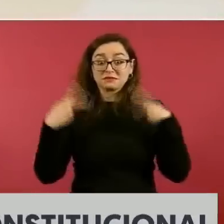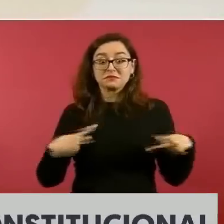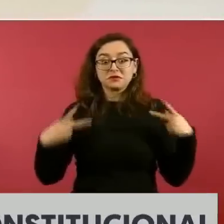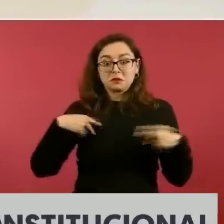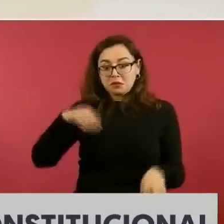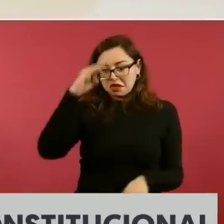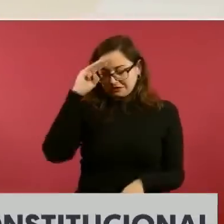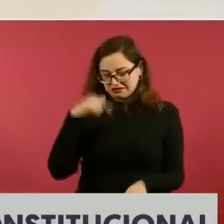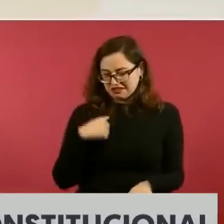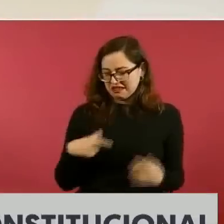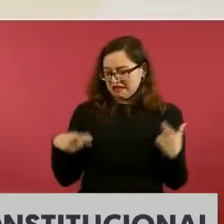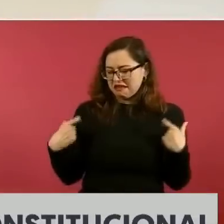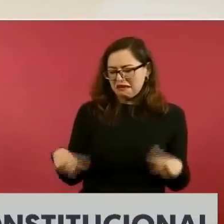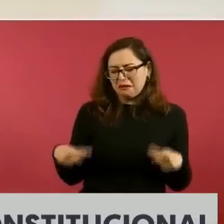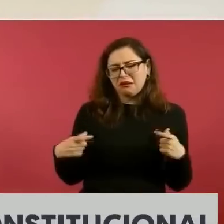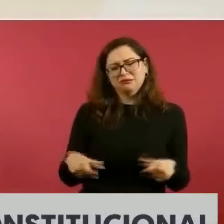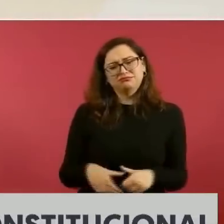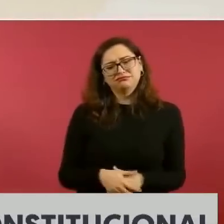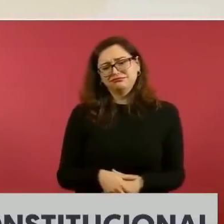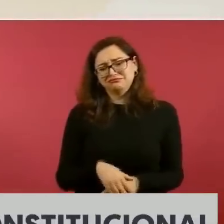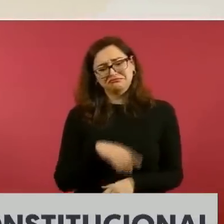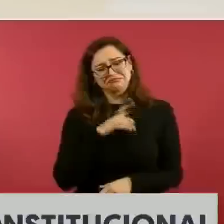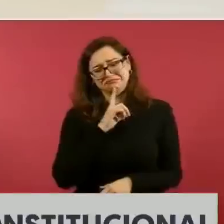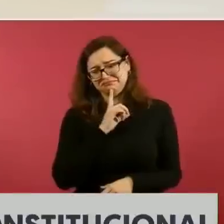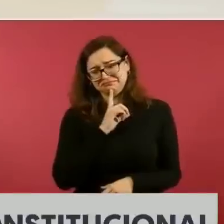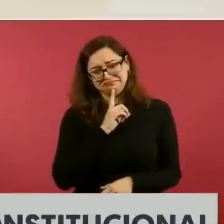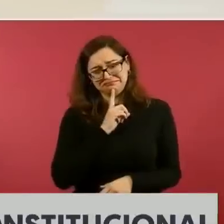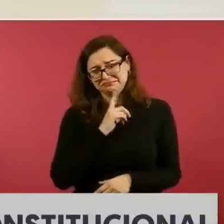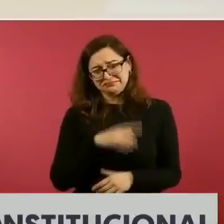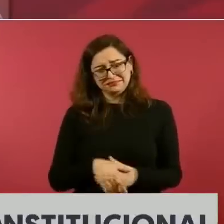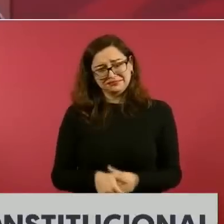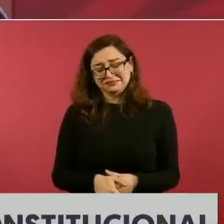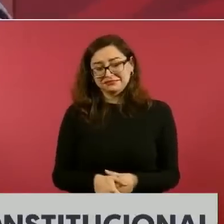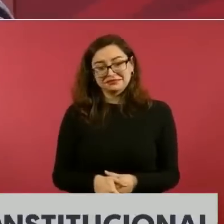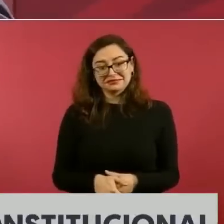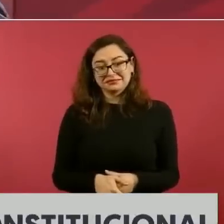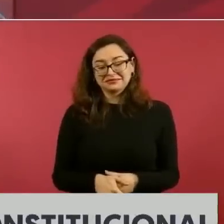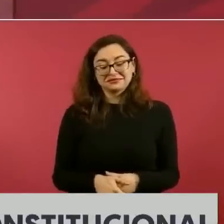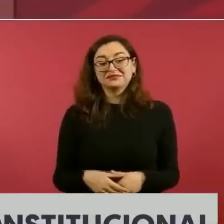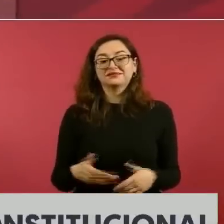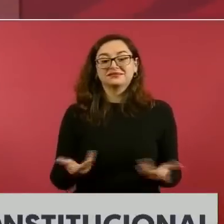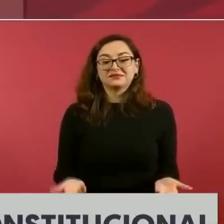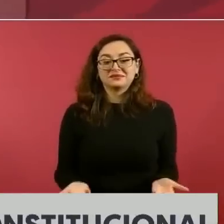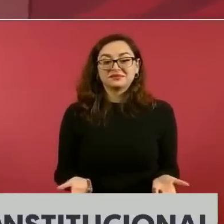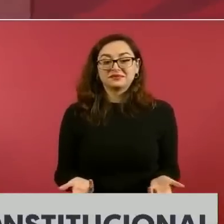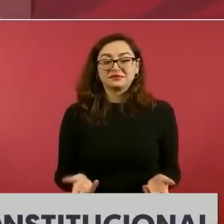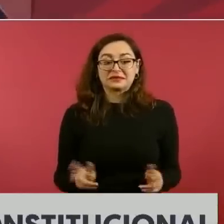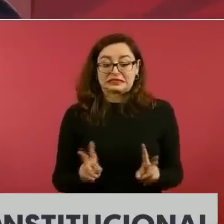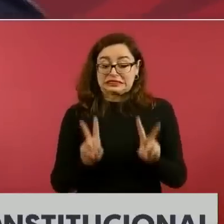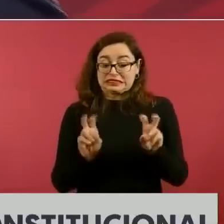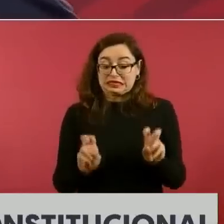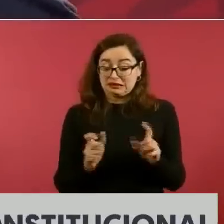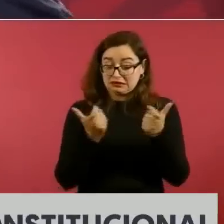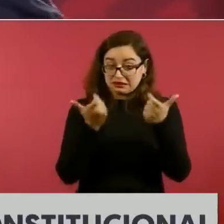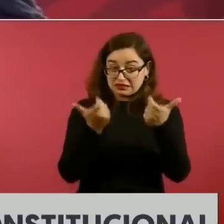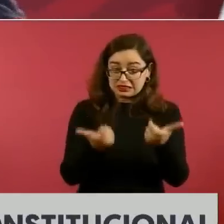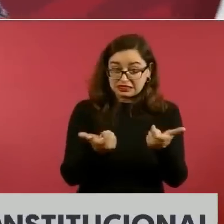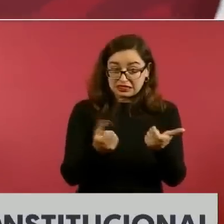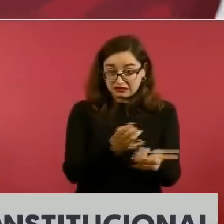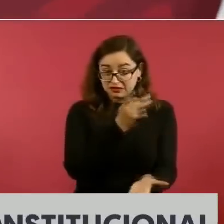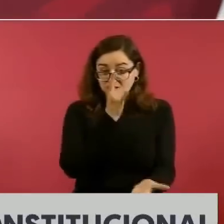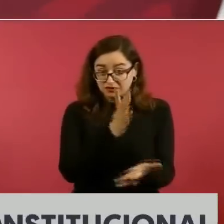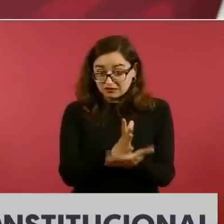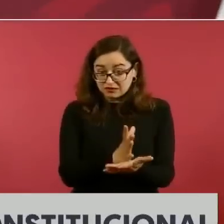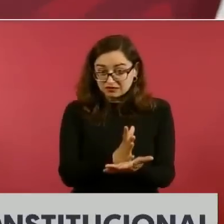a México cuando esa necedad no le ha dado beneficios. Sí. A los ciudadanos, a los jóvenes, a los niños. Hay